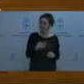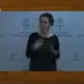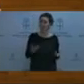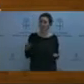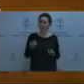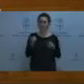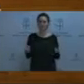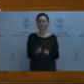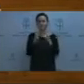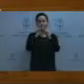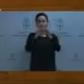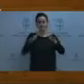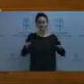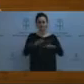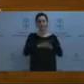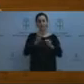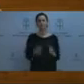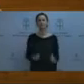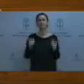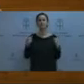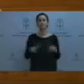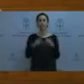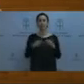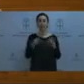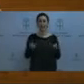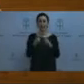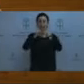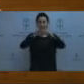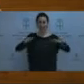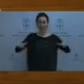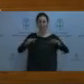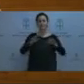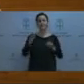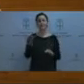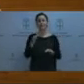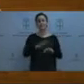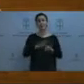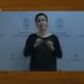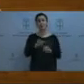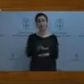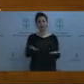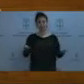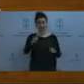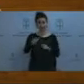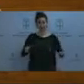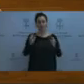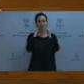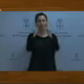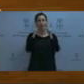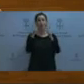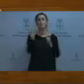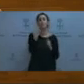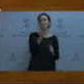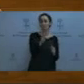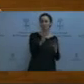realizar campañas de responsabilidad social, campañas de divulgación e información para educar al público acerca de las ventajas, pero